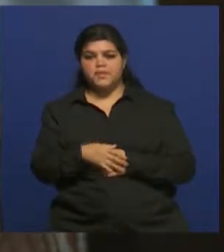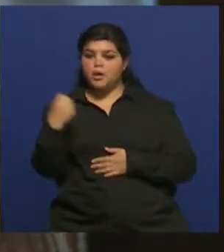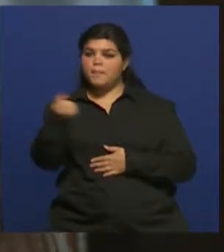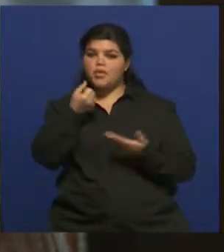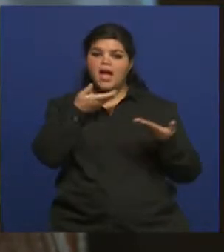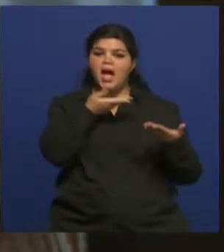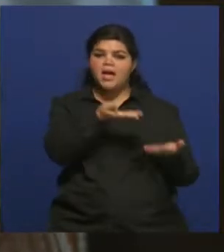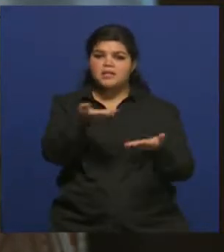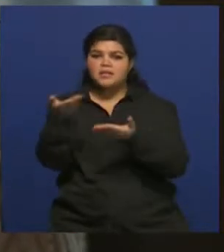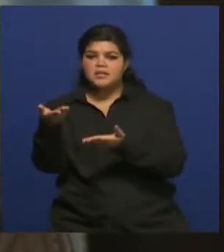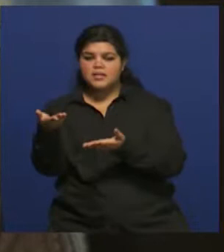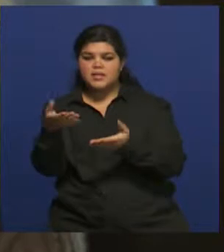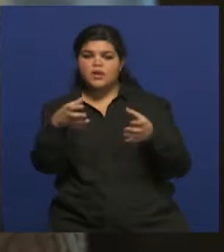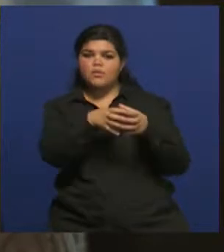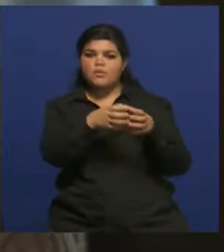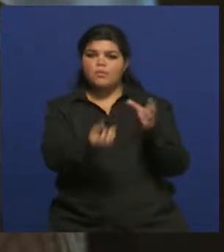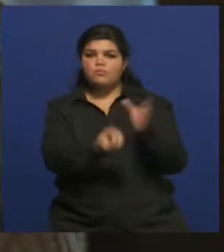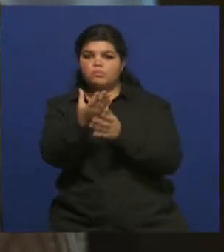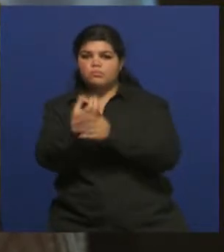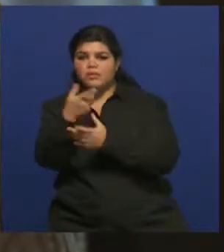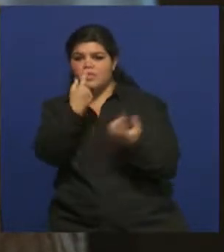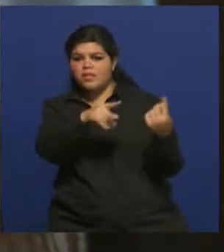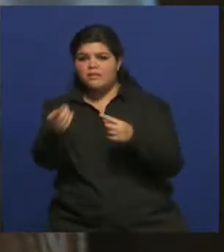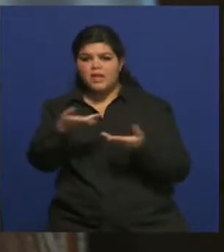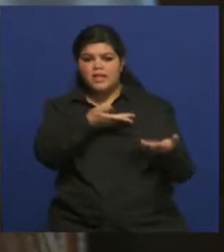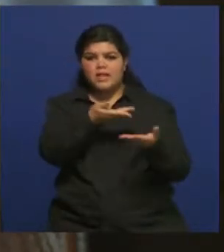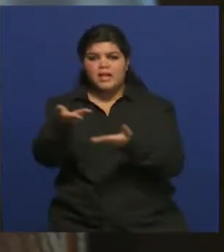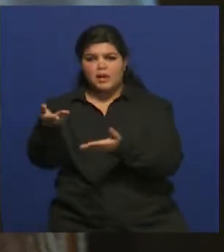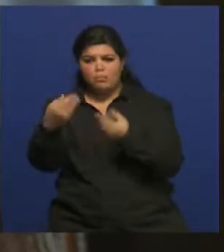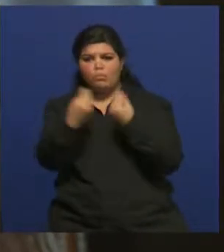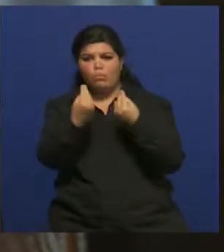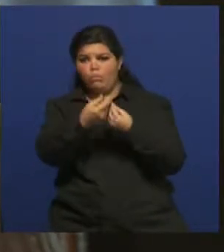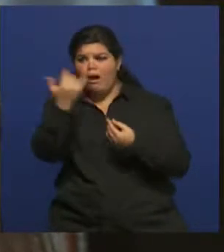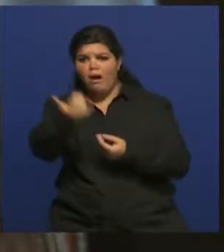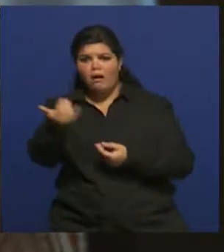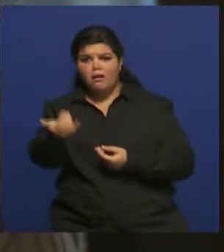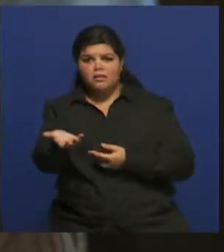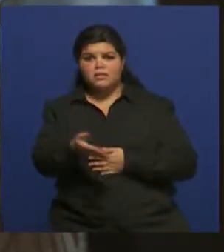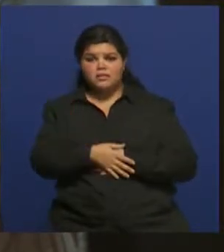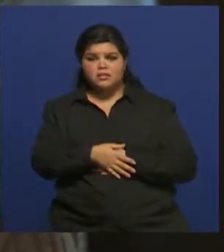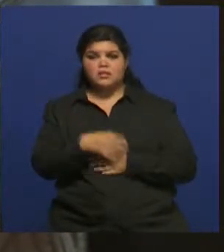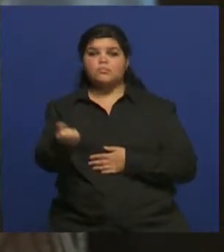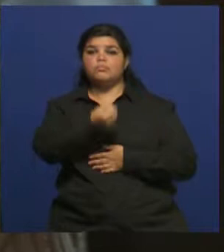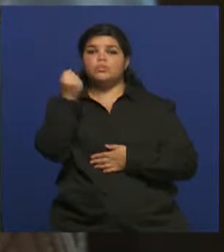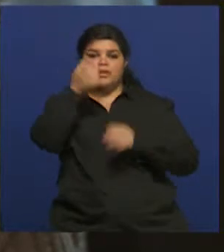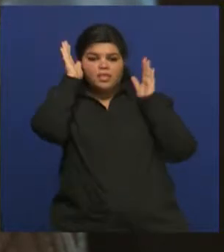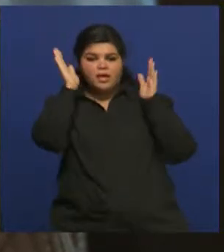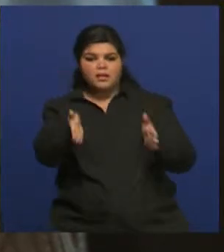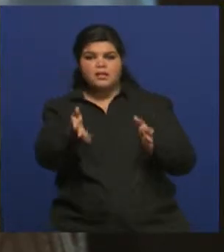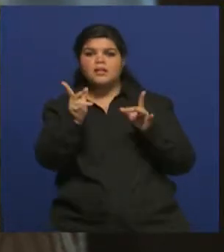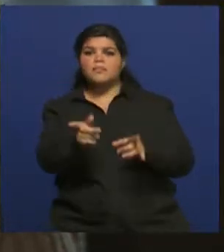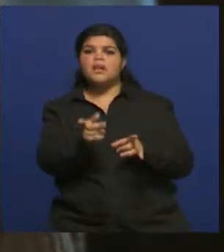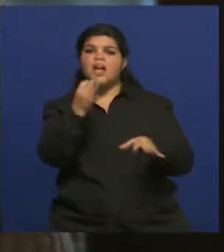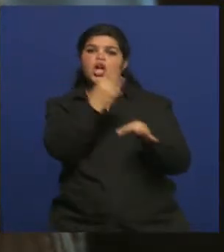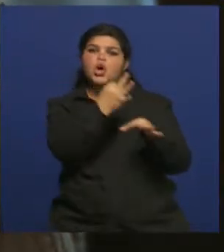a los distintos centros. La fundación es una de ellas, pero hay muchos más. Y también prestar atención a la escuela a la cual